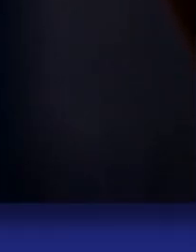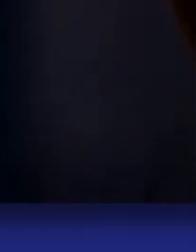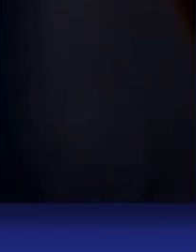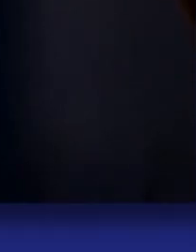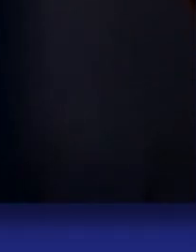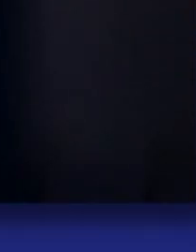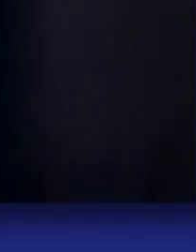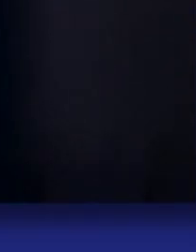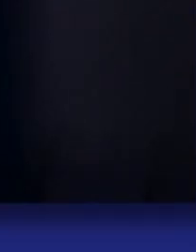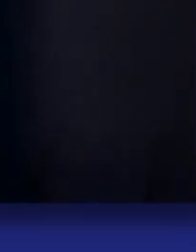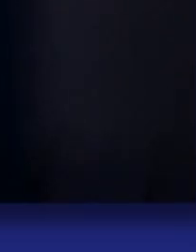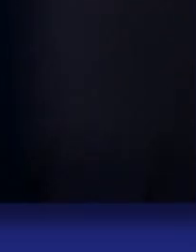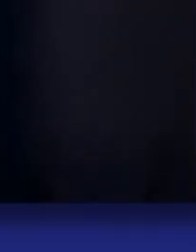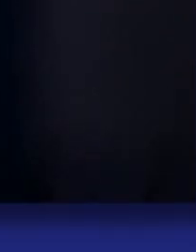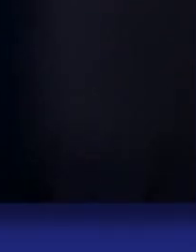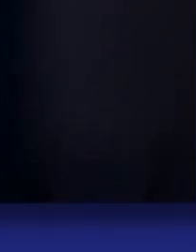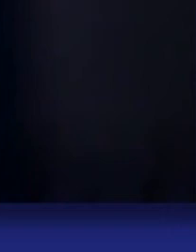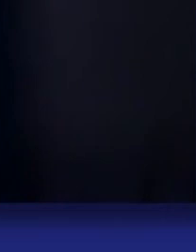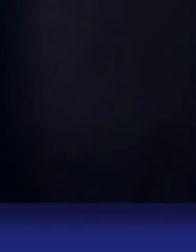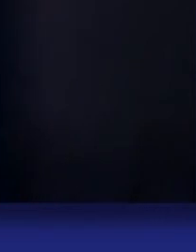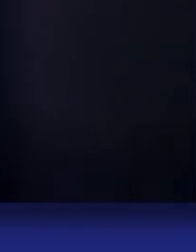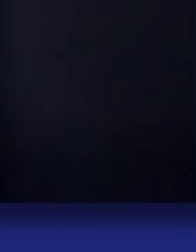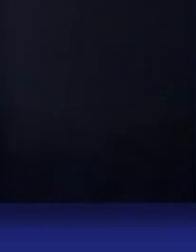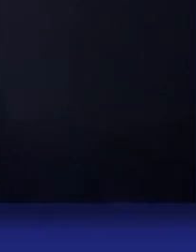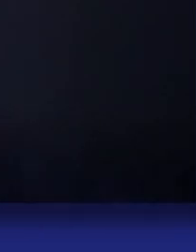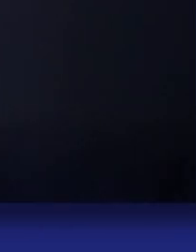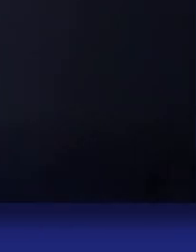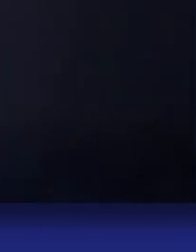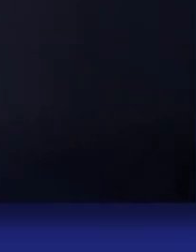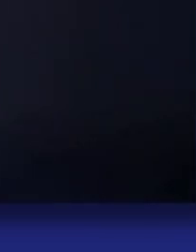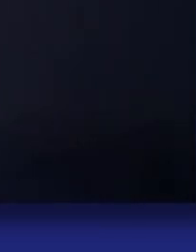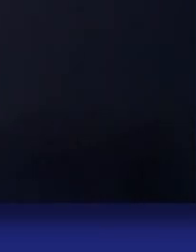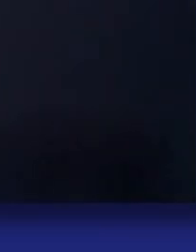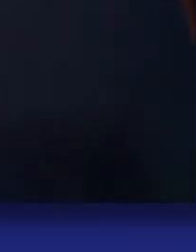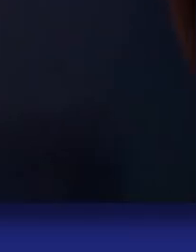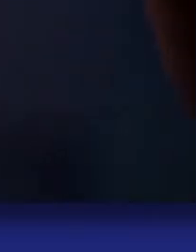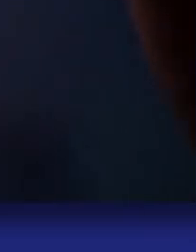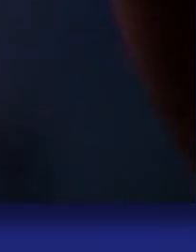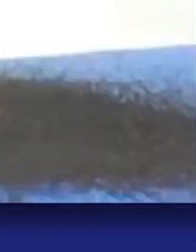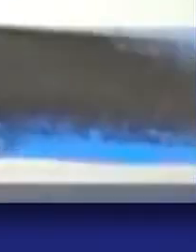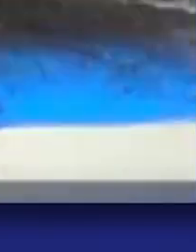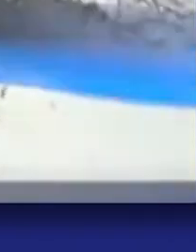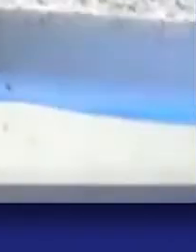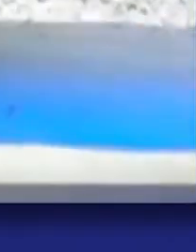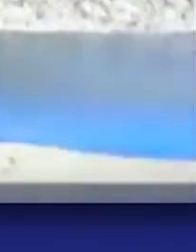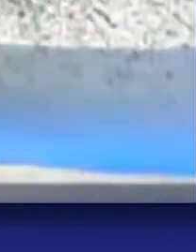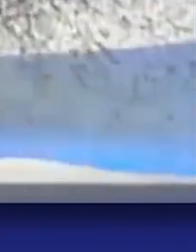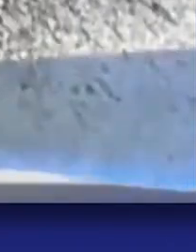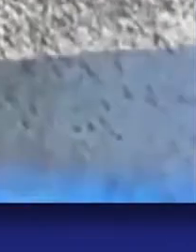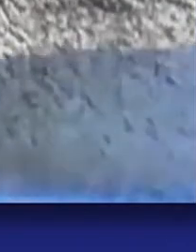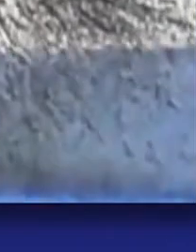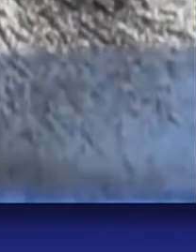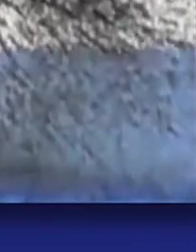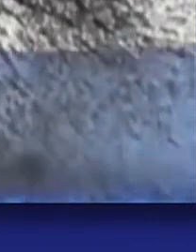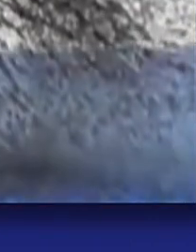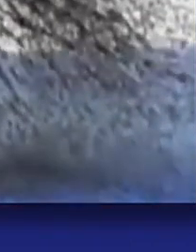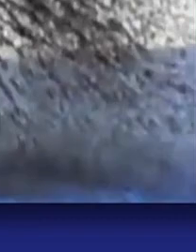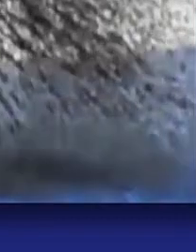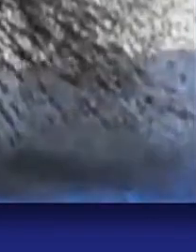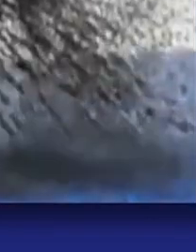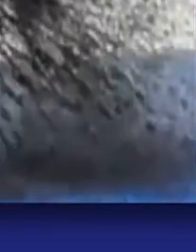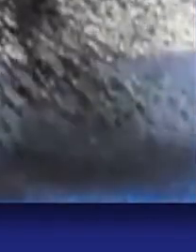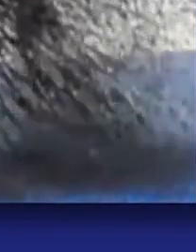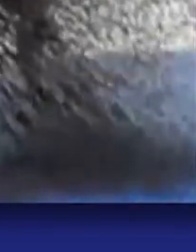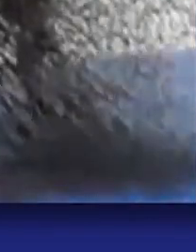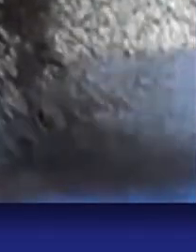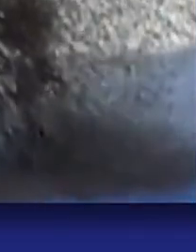en presencia de un campo eléctrico y un campo magnético a la vez a través del cable. Debemos resaltar que el campo eléctrico existe tanto en